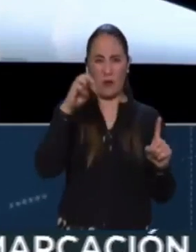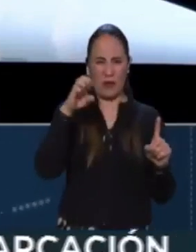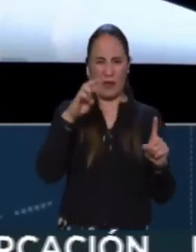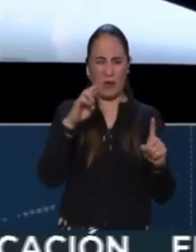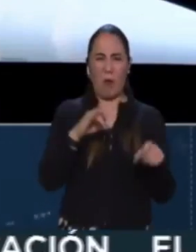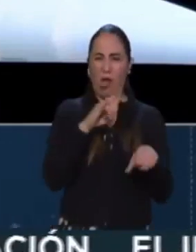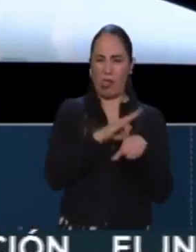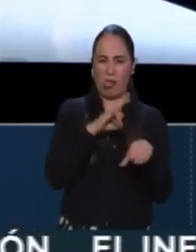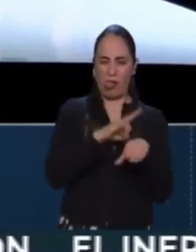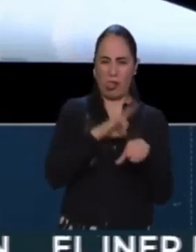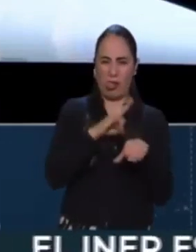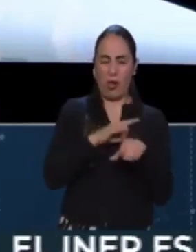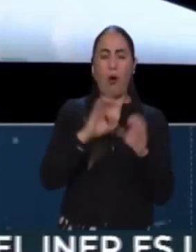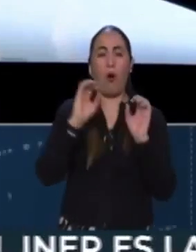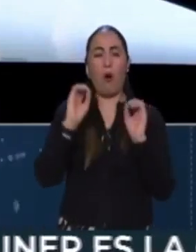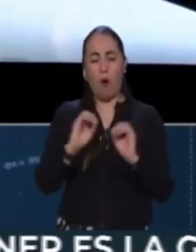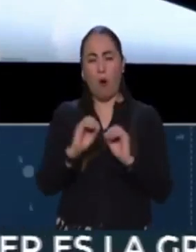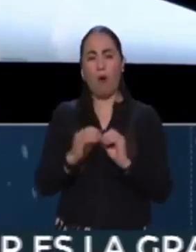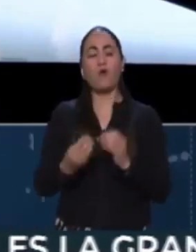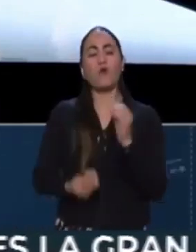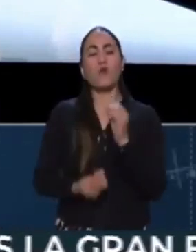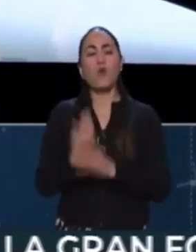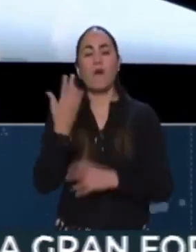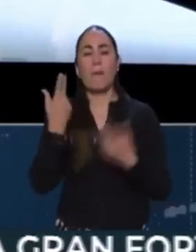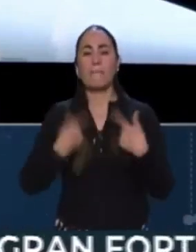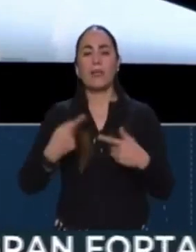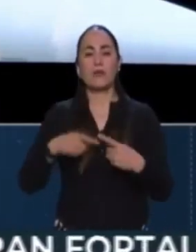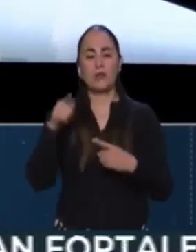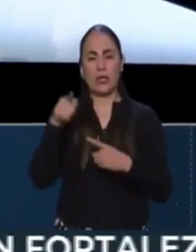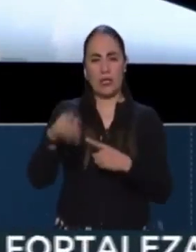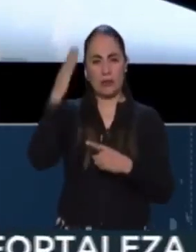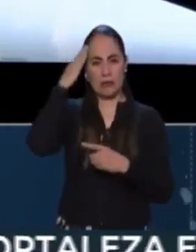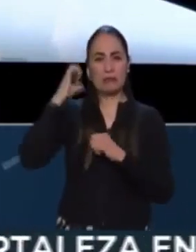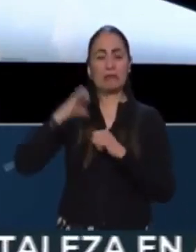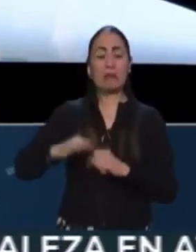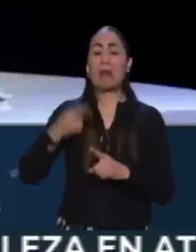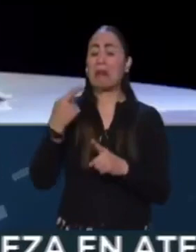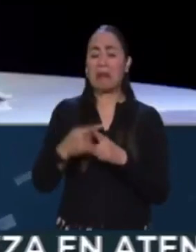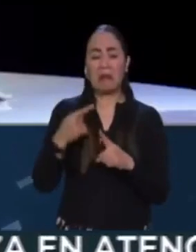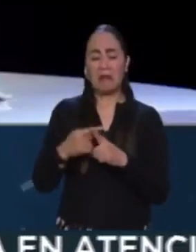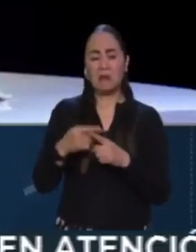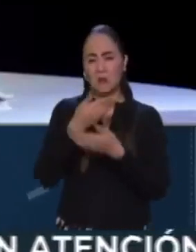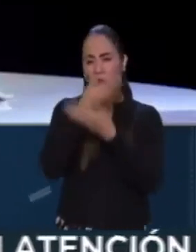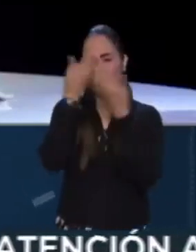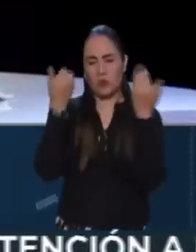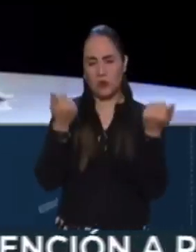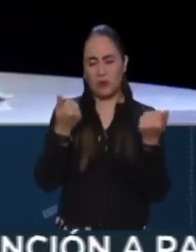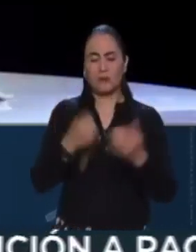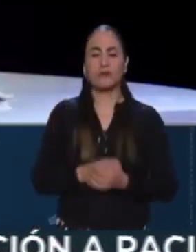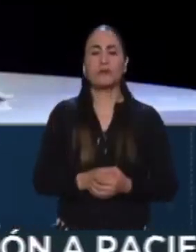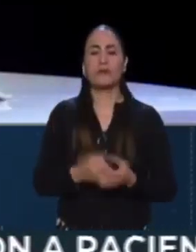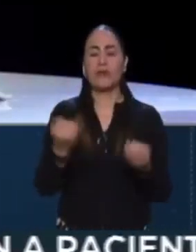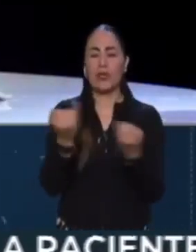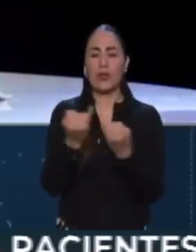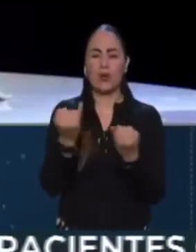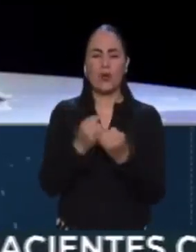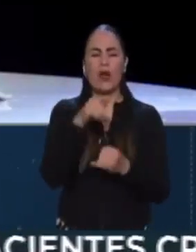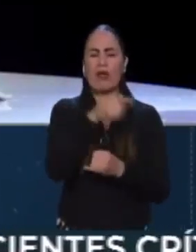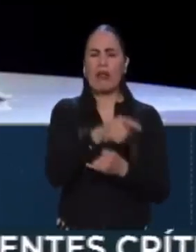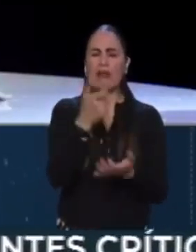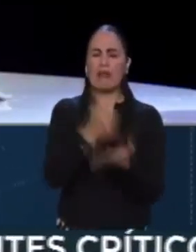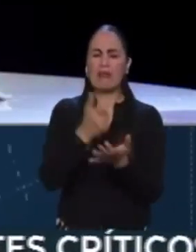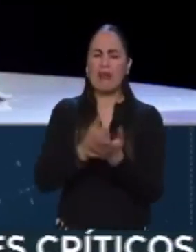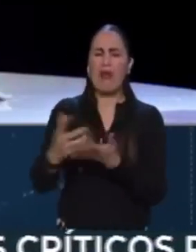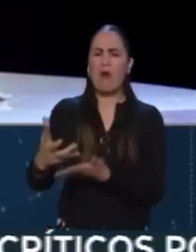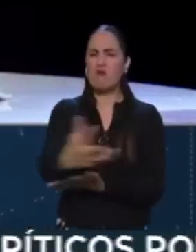trono o hay un nuevo liderazgo. Y la otra parte es pues la investigación por este enriquecimiento inexplicable,